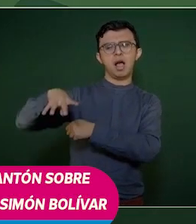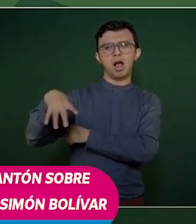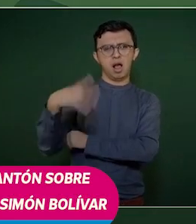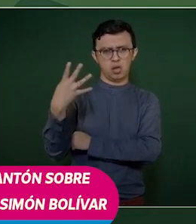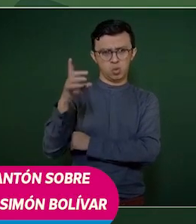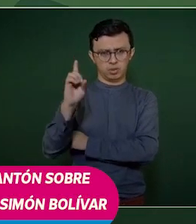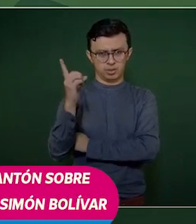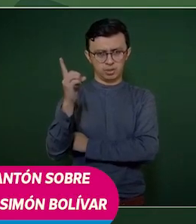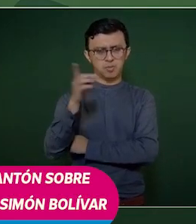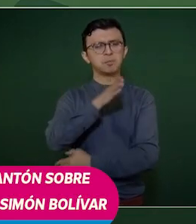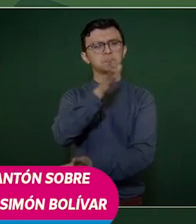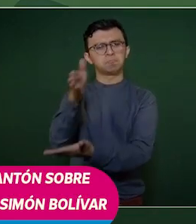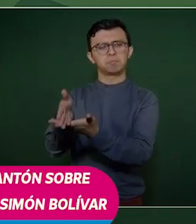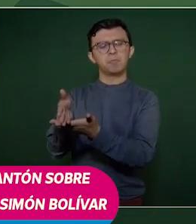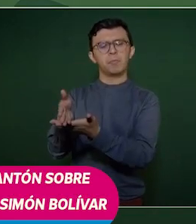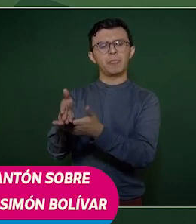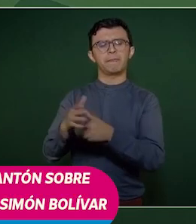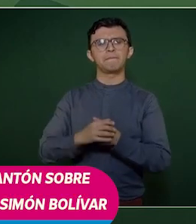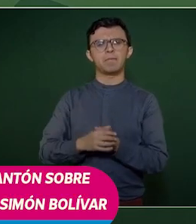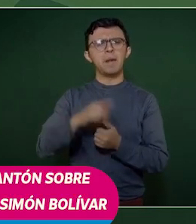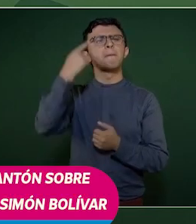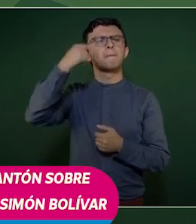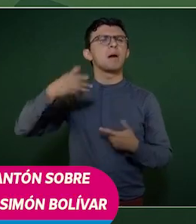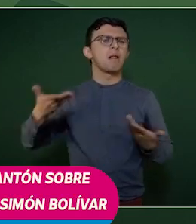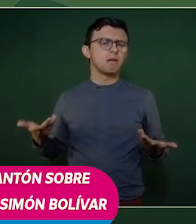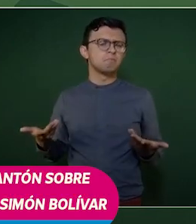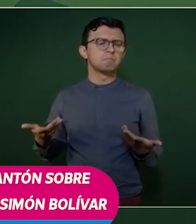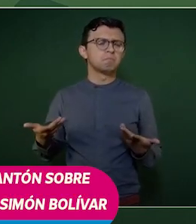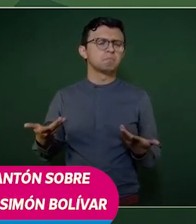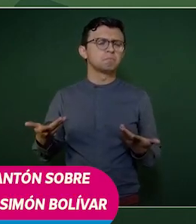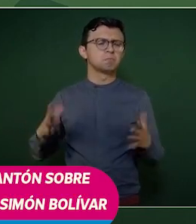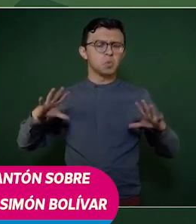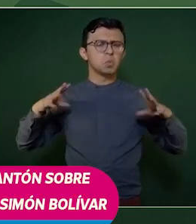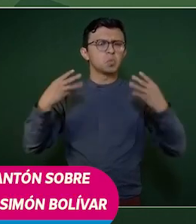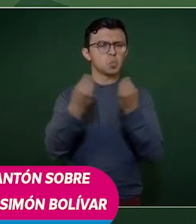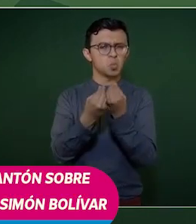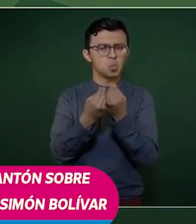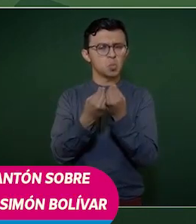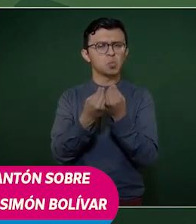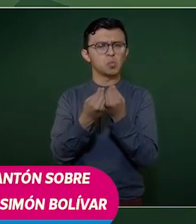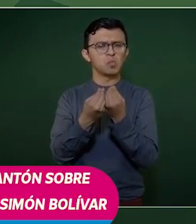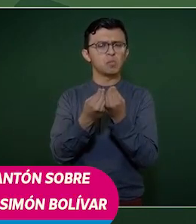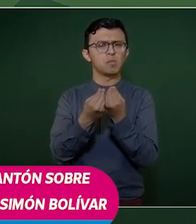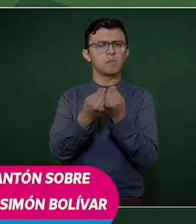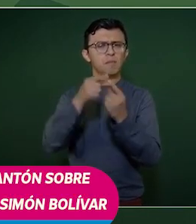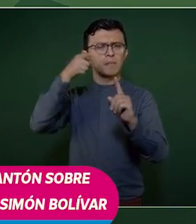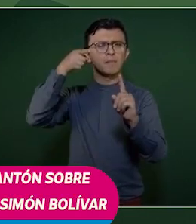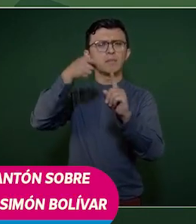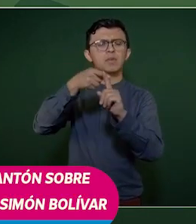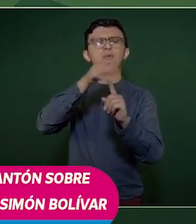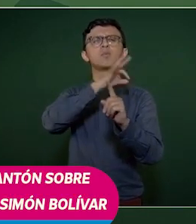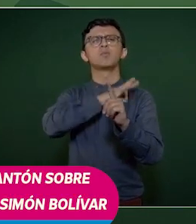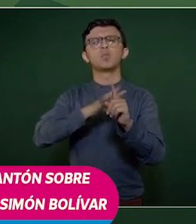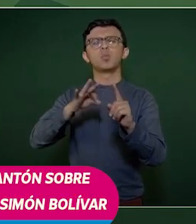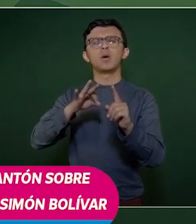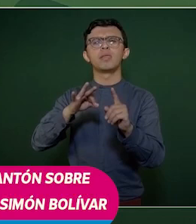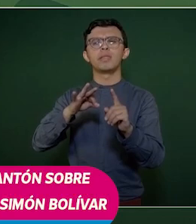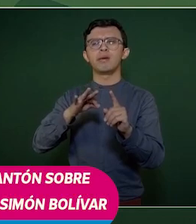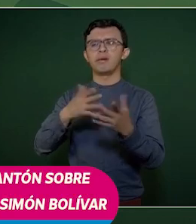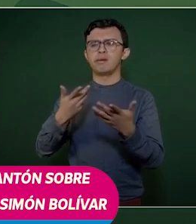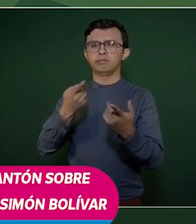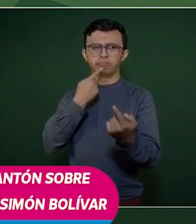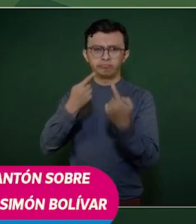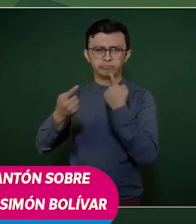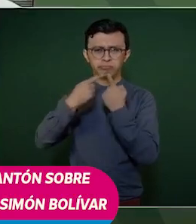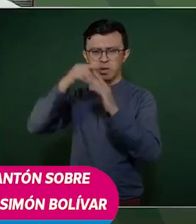y el propósito de la reunión es suscribir acuerdos